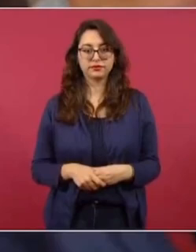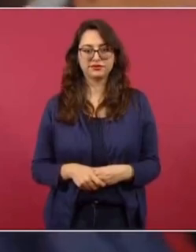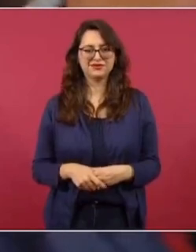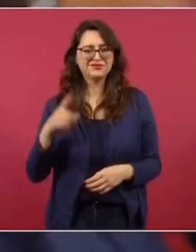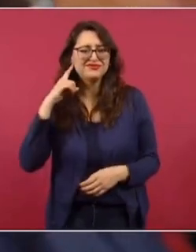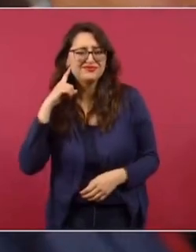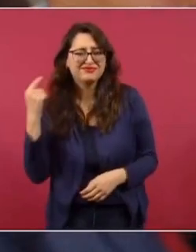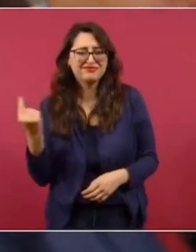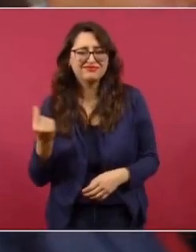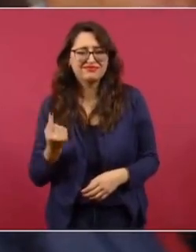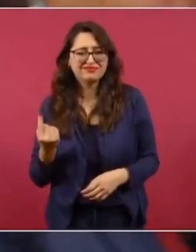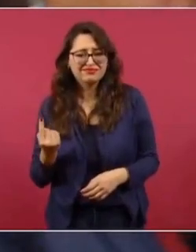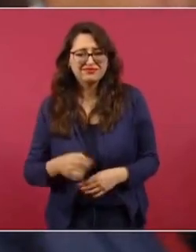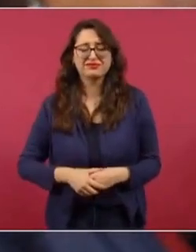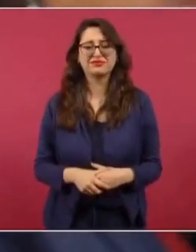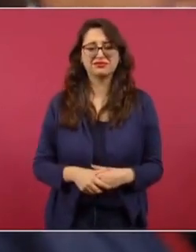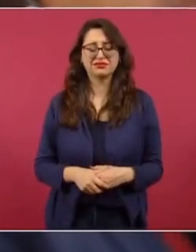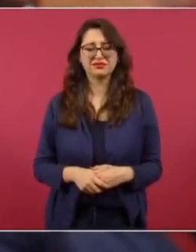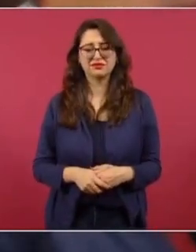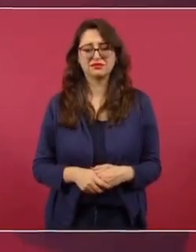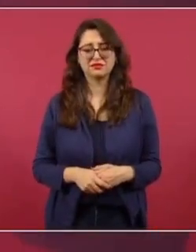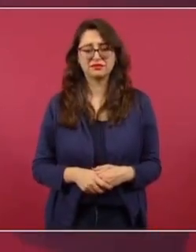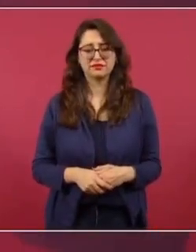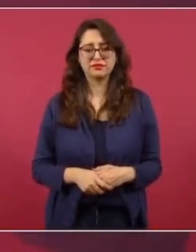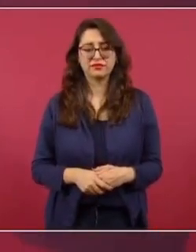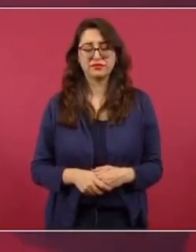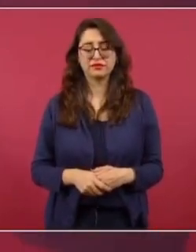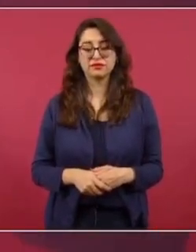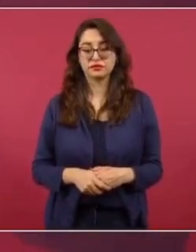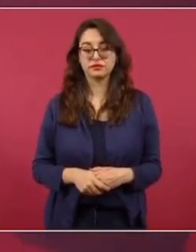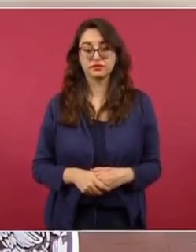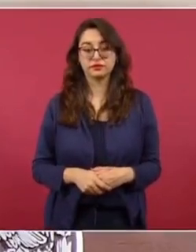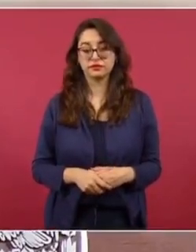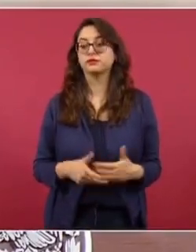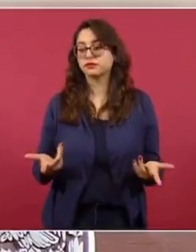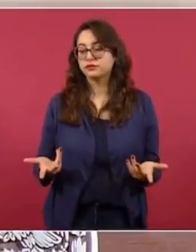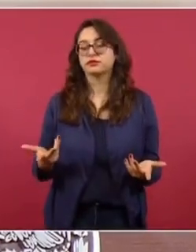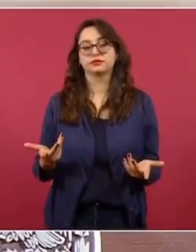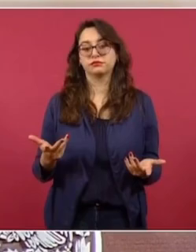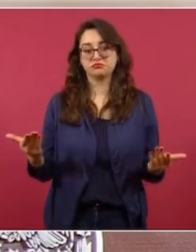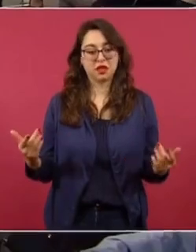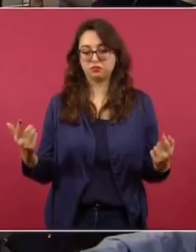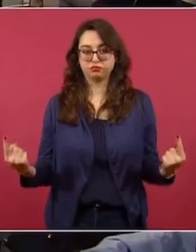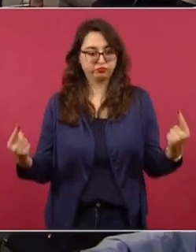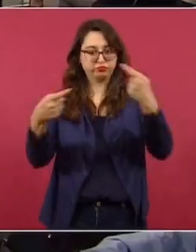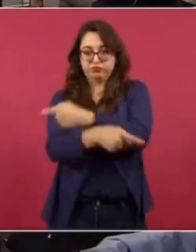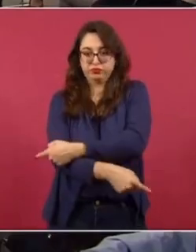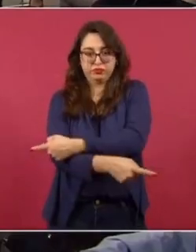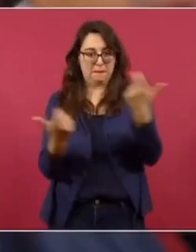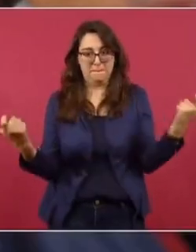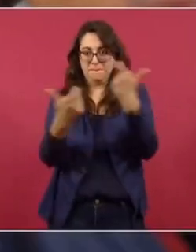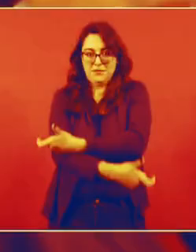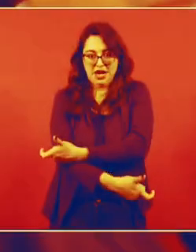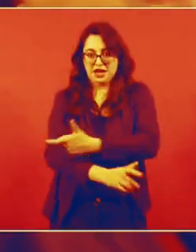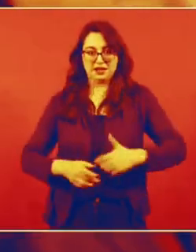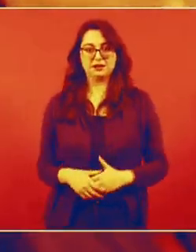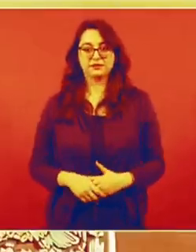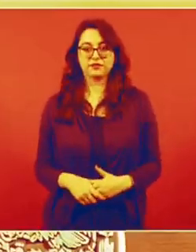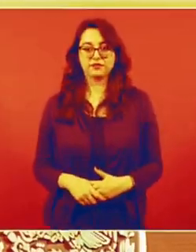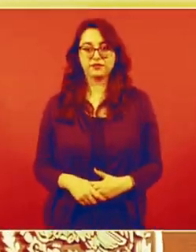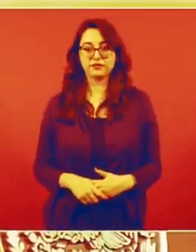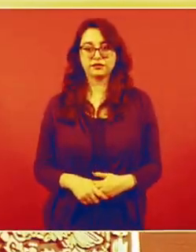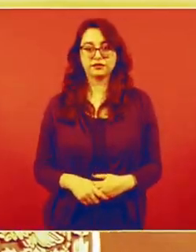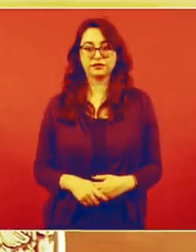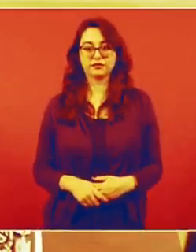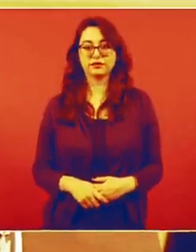¿Mande? Ahí se le pagaría a Grupo México. Sí. Y si Grupo México entra, paga cuota. ¿Y no se pagaría la administración a Grupo México? No,